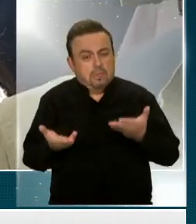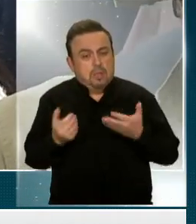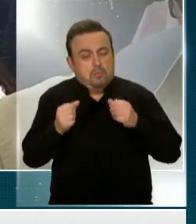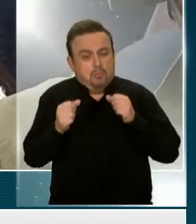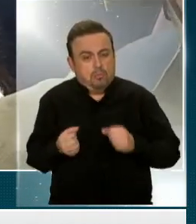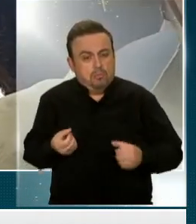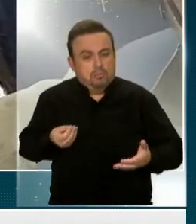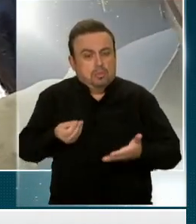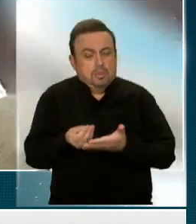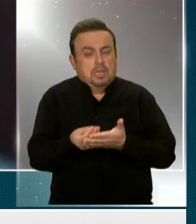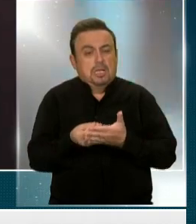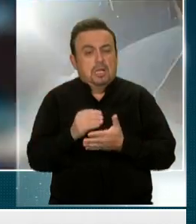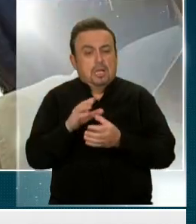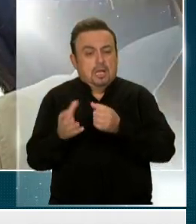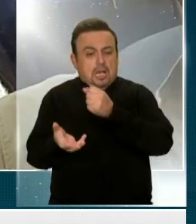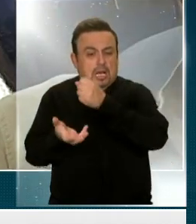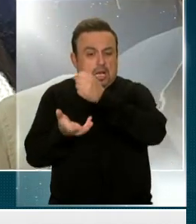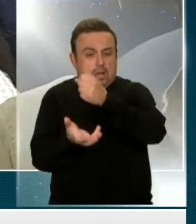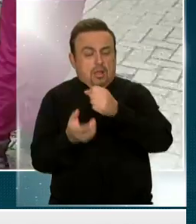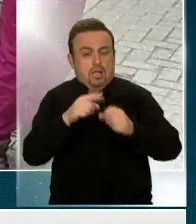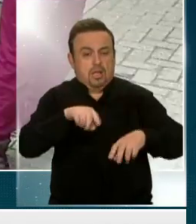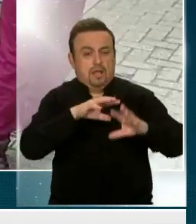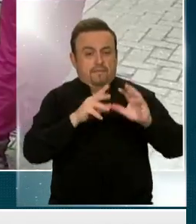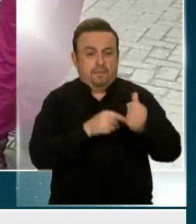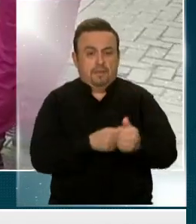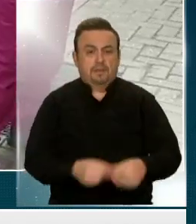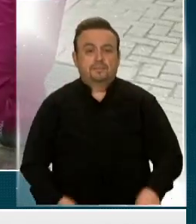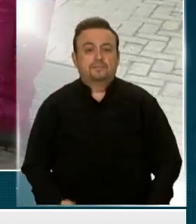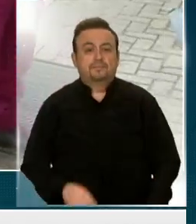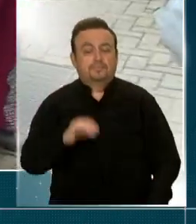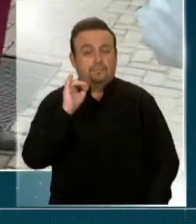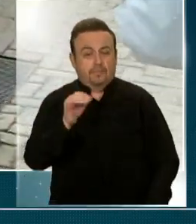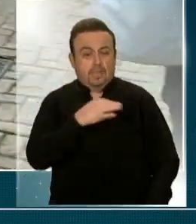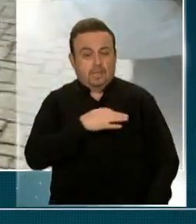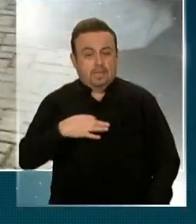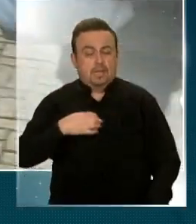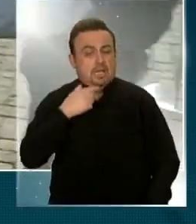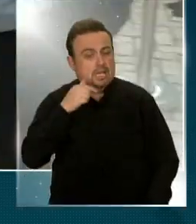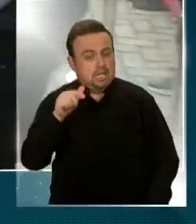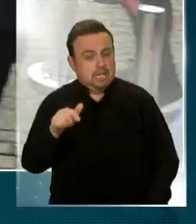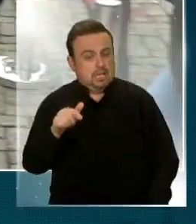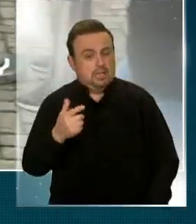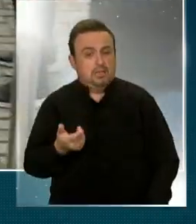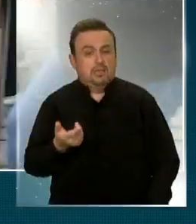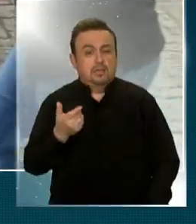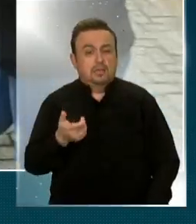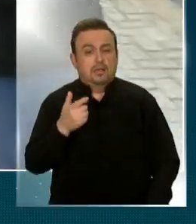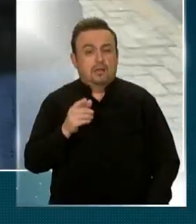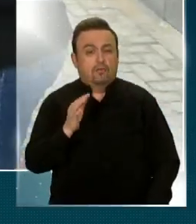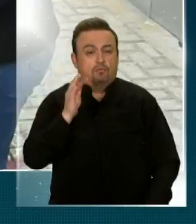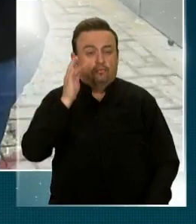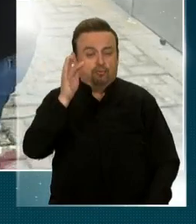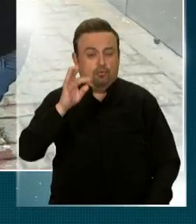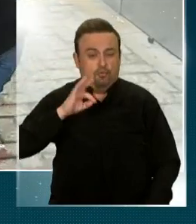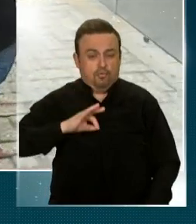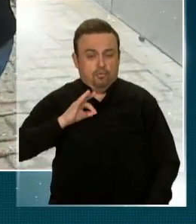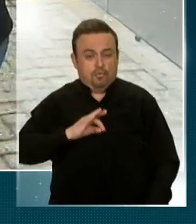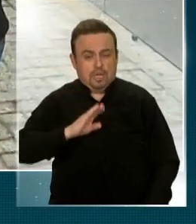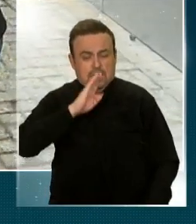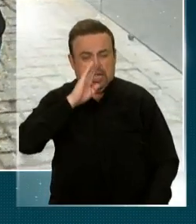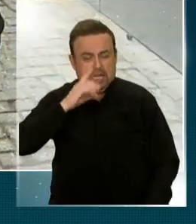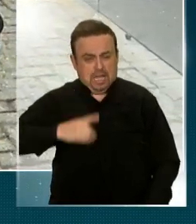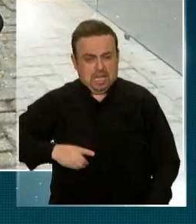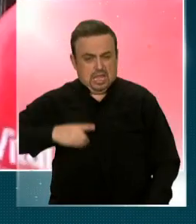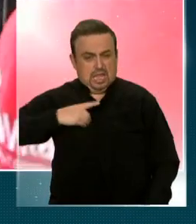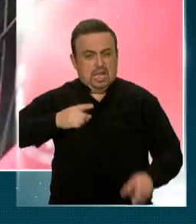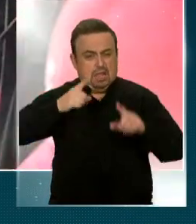poder incorporar estos recursos a estas familias. Si el ministro quiere realmente eso, de que las futuras pensiones sean dignas